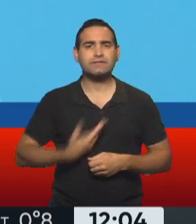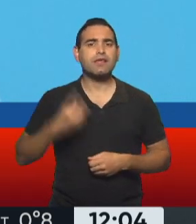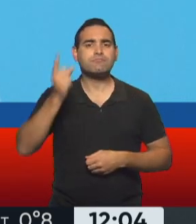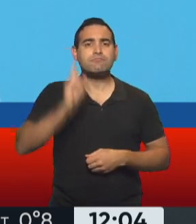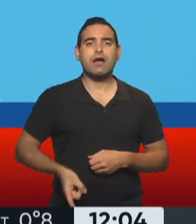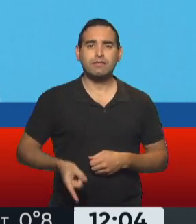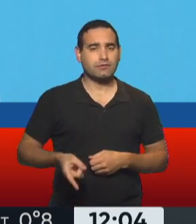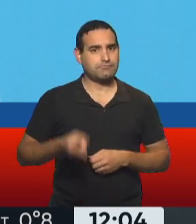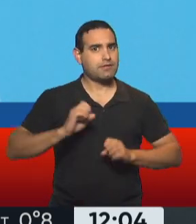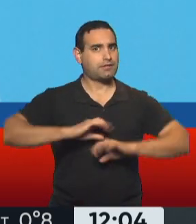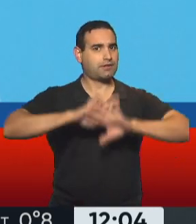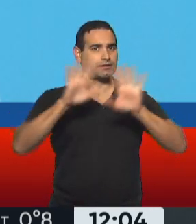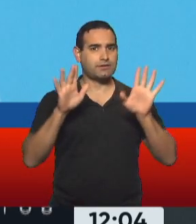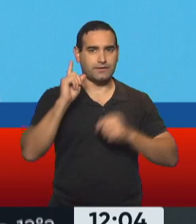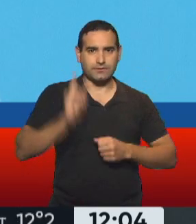muy clara.